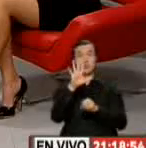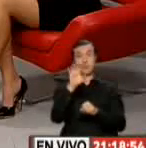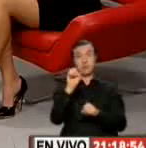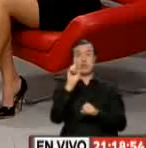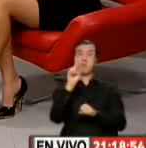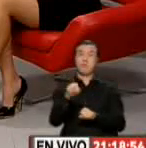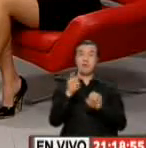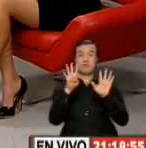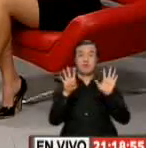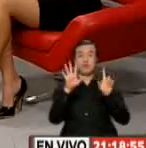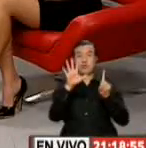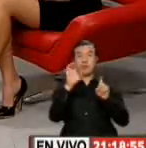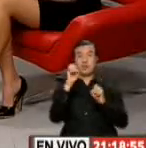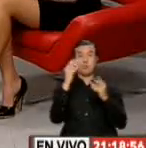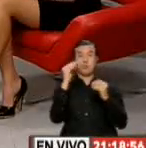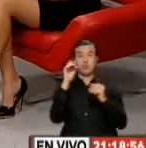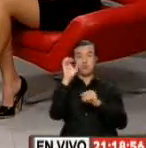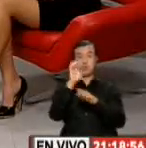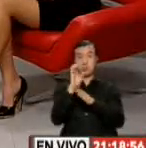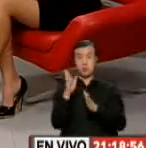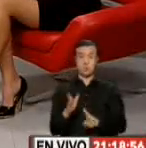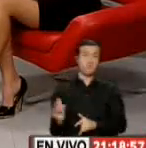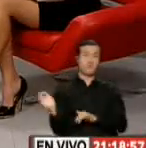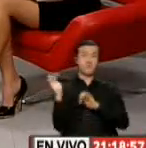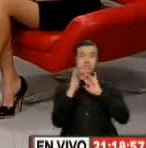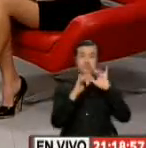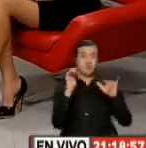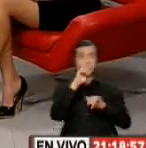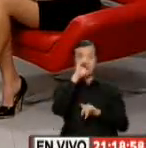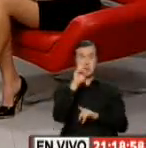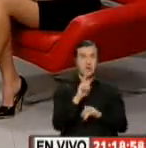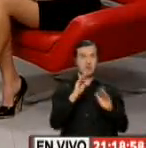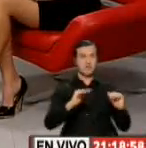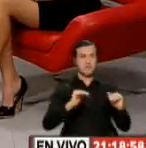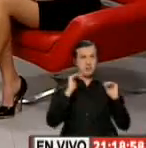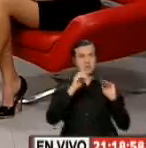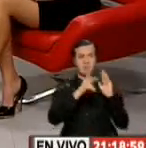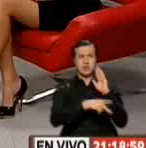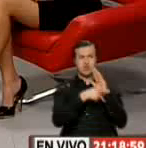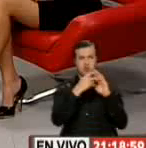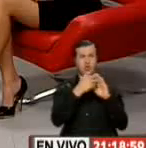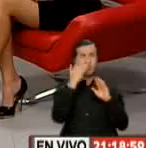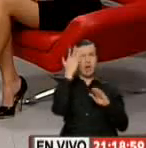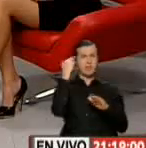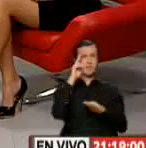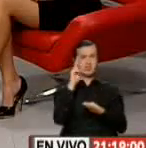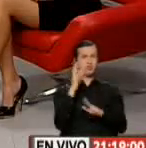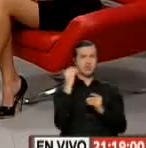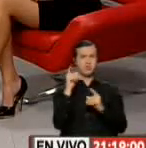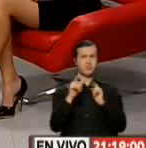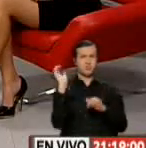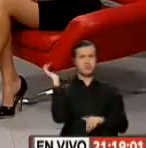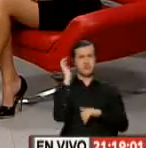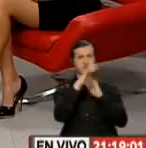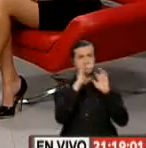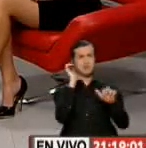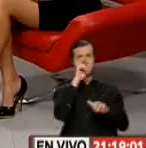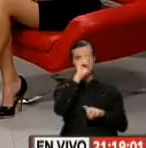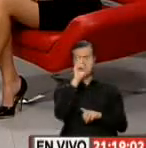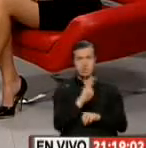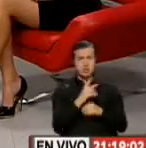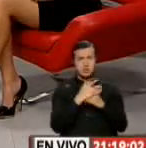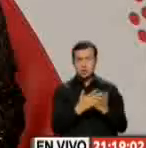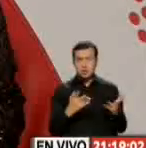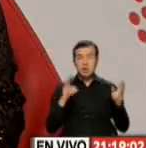Una población interesante de ecuatorianos cuando era un boom petrolero, que siempre lo han tenido, pero en esa época también lo fuimos. Creo que